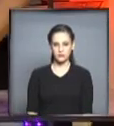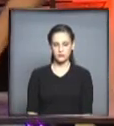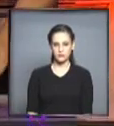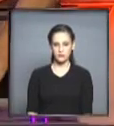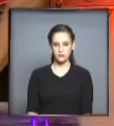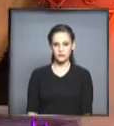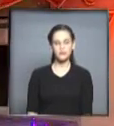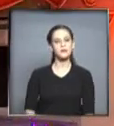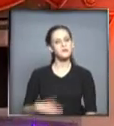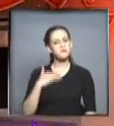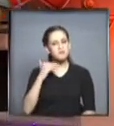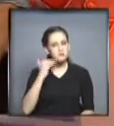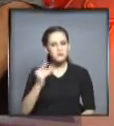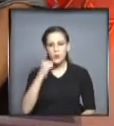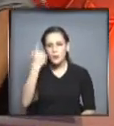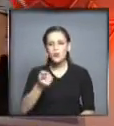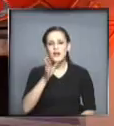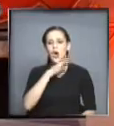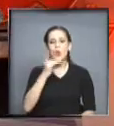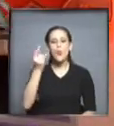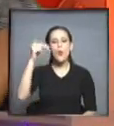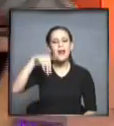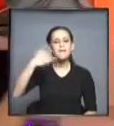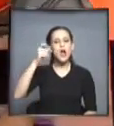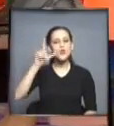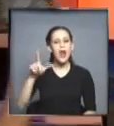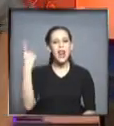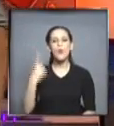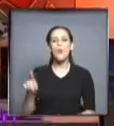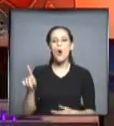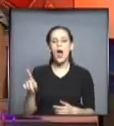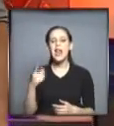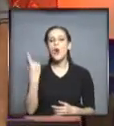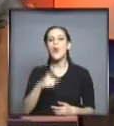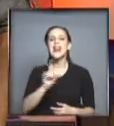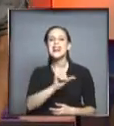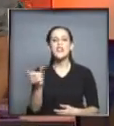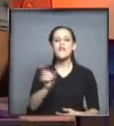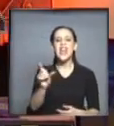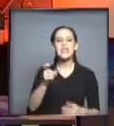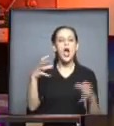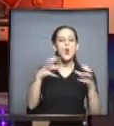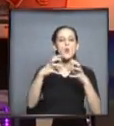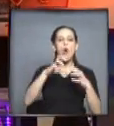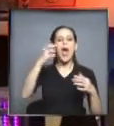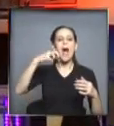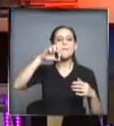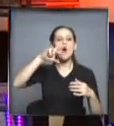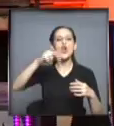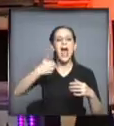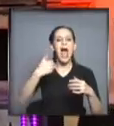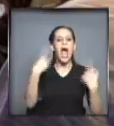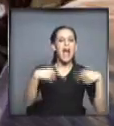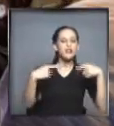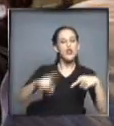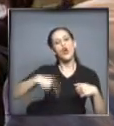Sabía, le preguntaba a Juan Manuel ahí mientras estábamos viendo el informe cuáles eran los diferentes, qué diferencia había entre los cánticos de la Cámpora a los cánticos de,